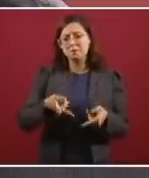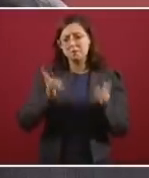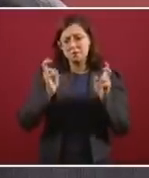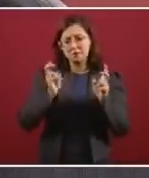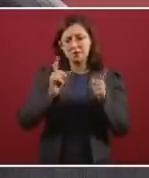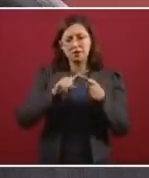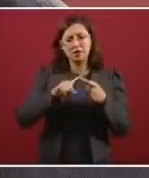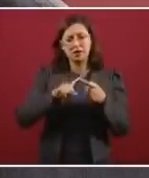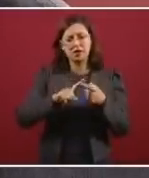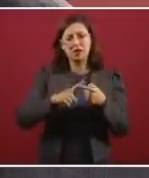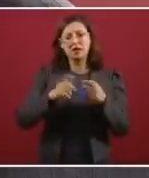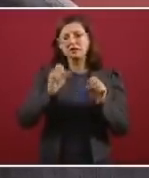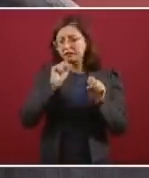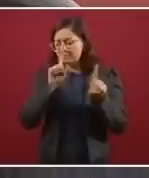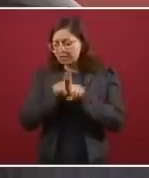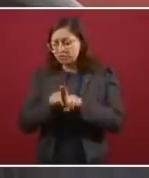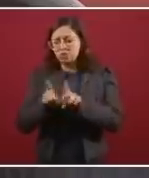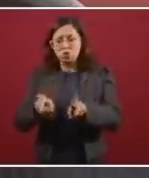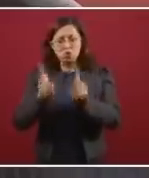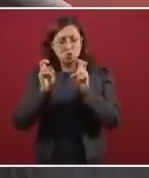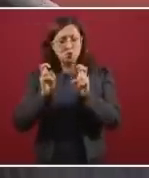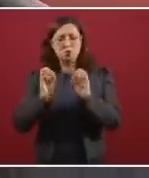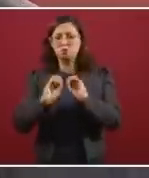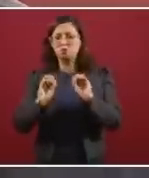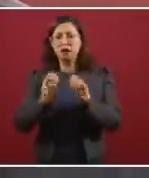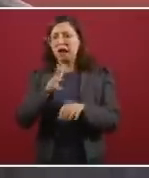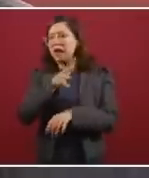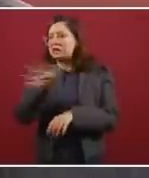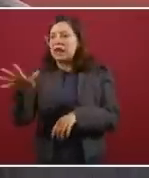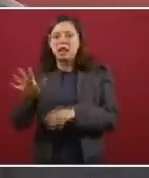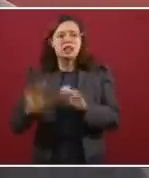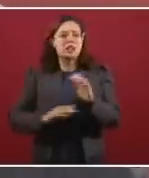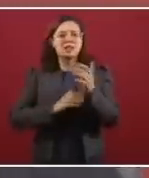ni arriba ni abajo. No queremos delincuencia.